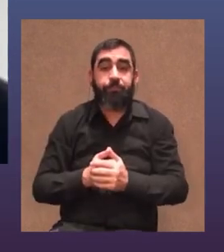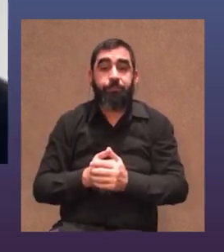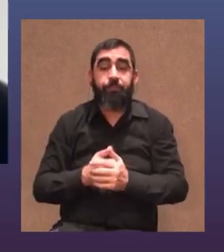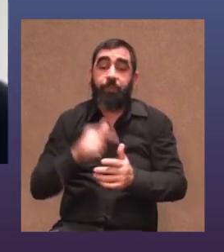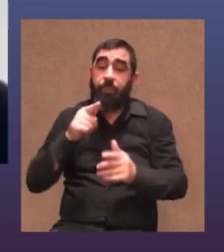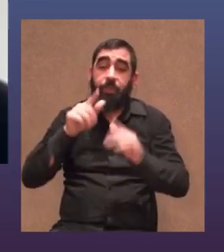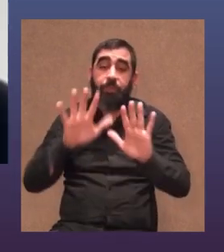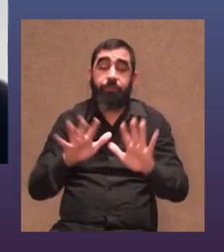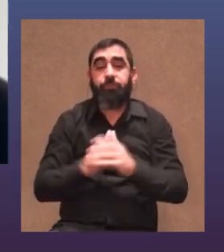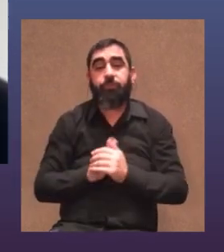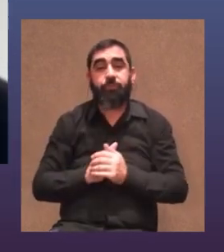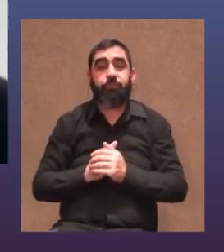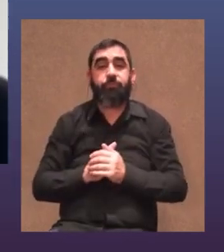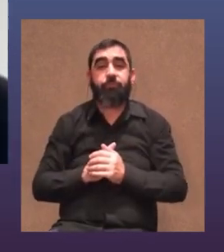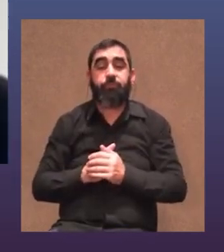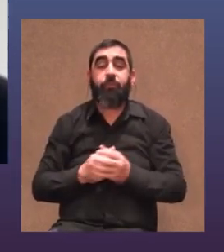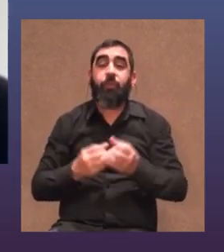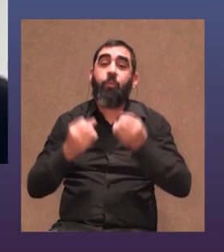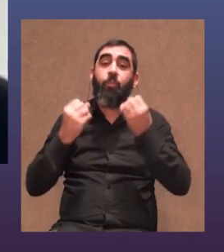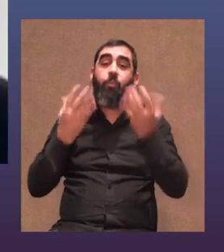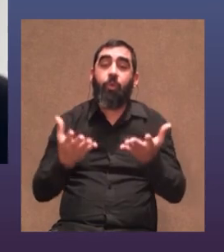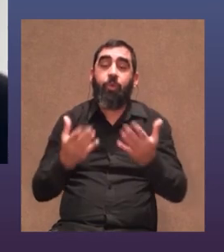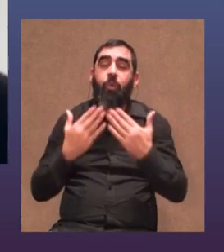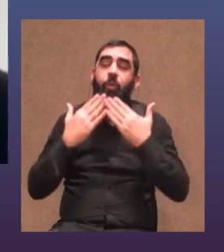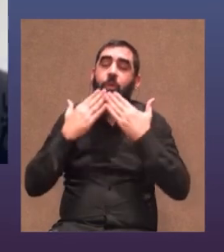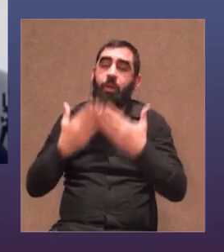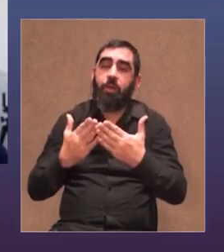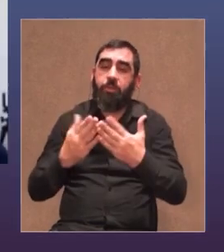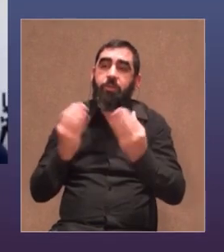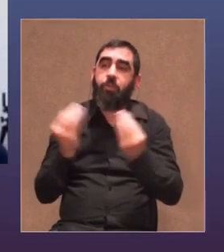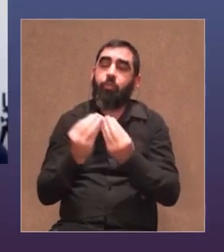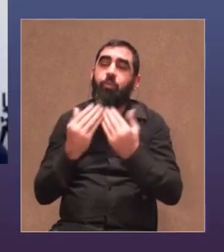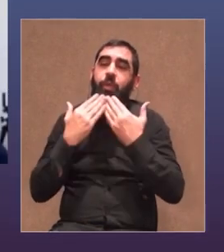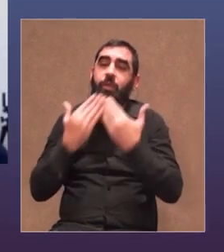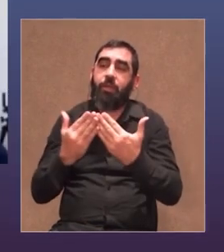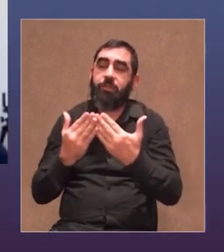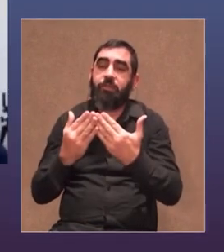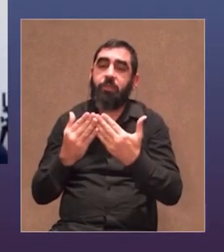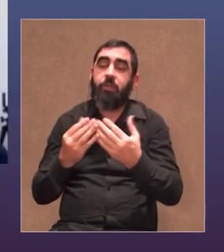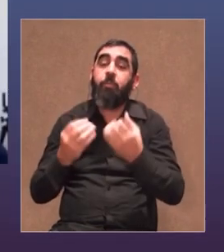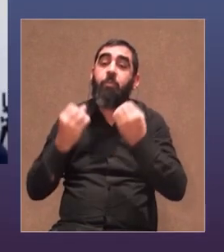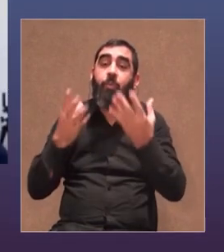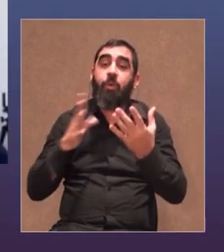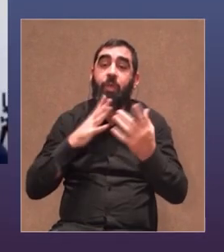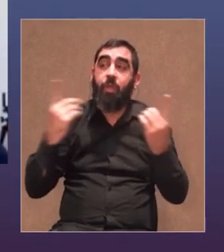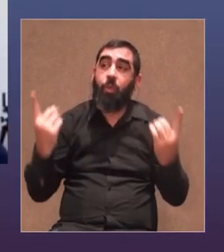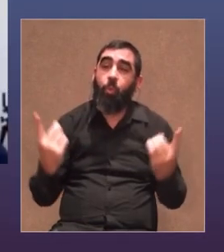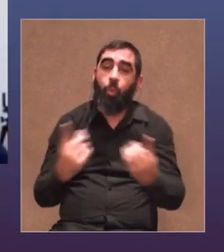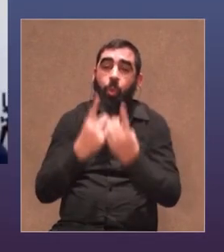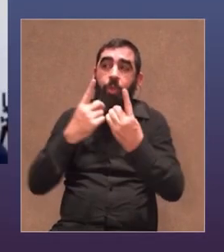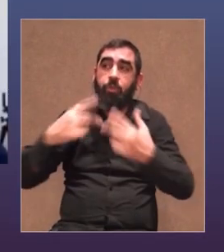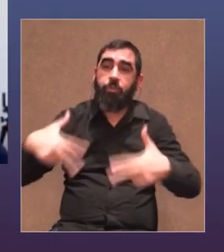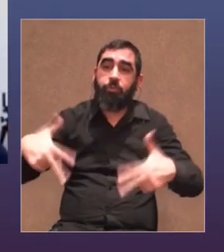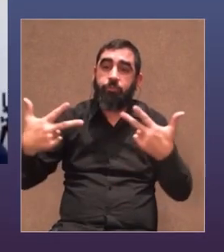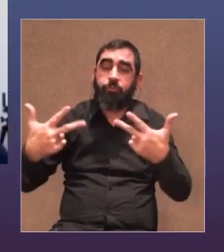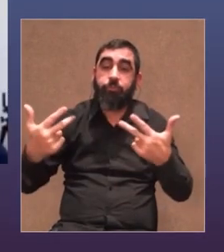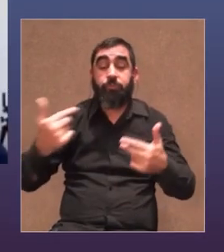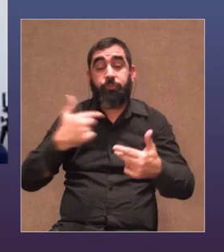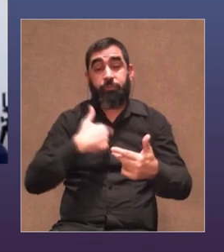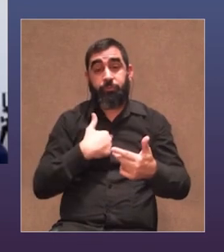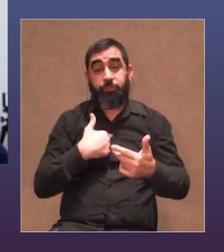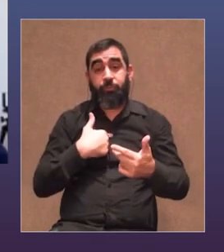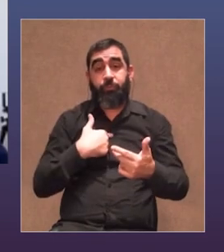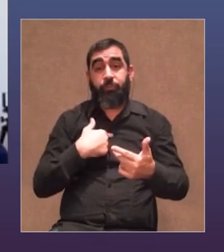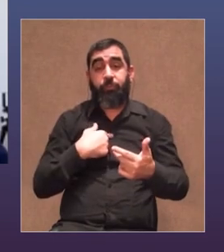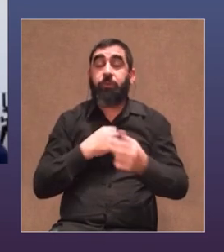Es eso. Bueno, muchas gracias. Muchas gracias por el encuentro. Yo ¿qué